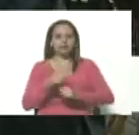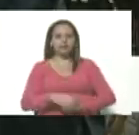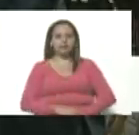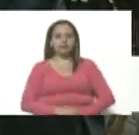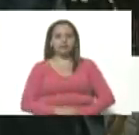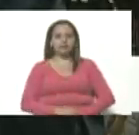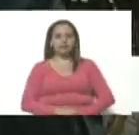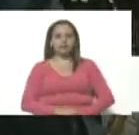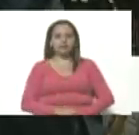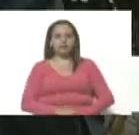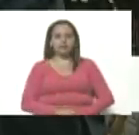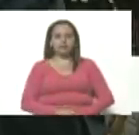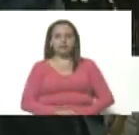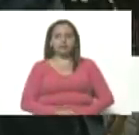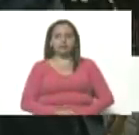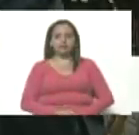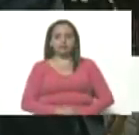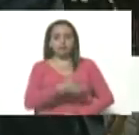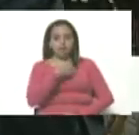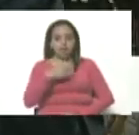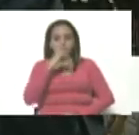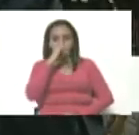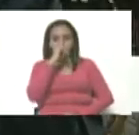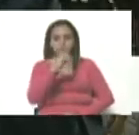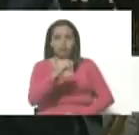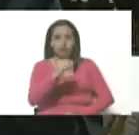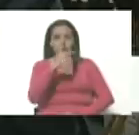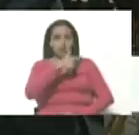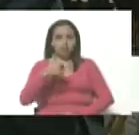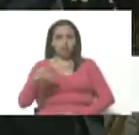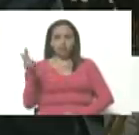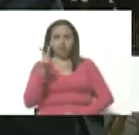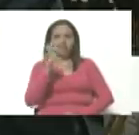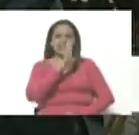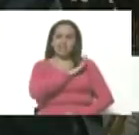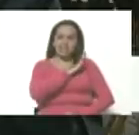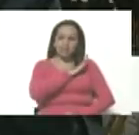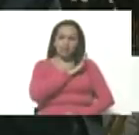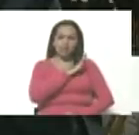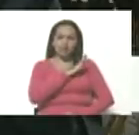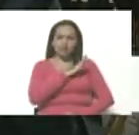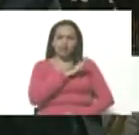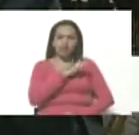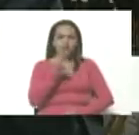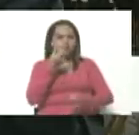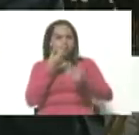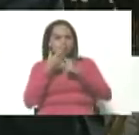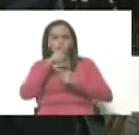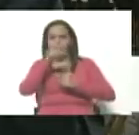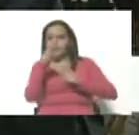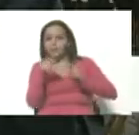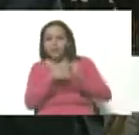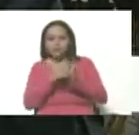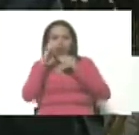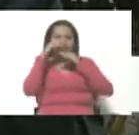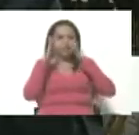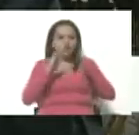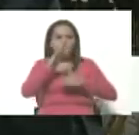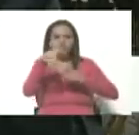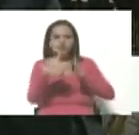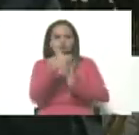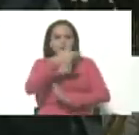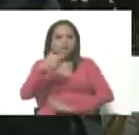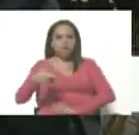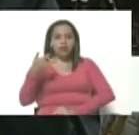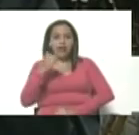queremos tener, darle la información al pueblo venezolano que tenemos la cantidad de medicamentos suficientes para atender a todos los